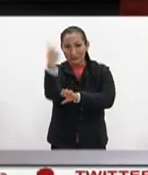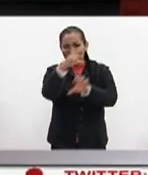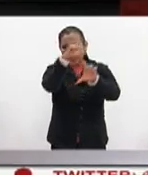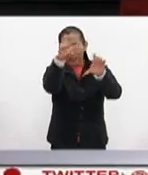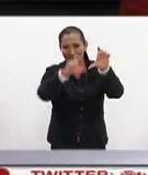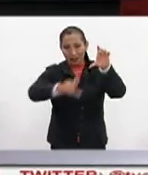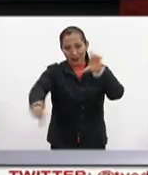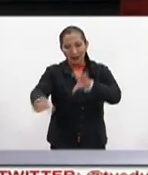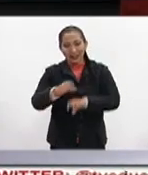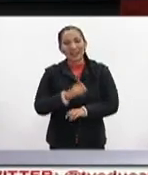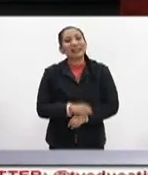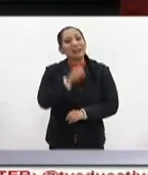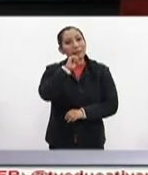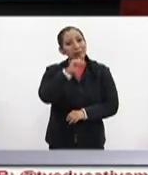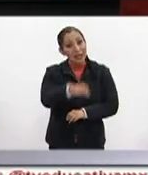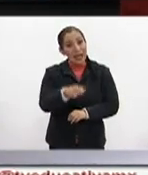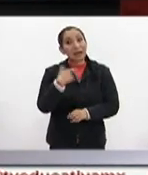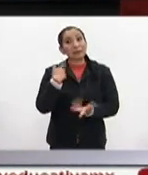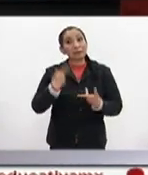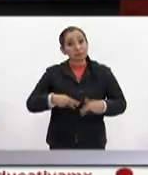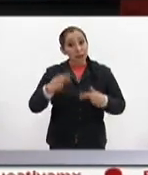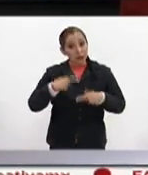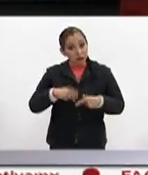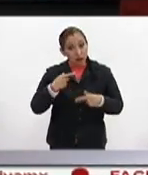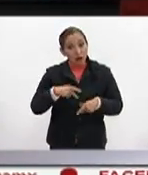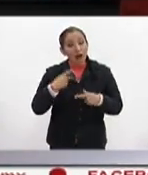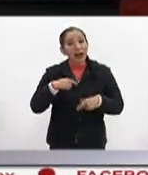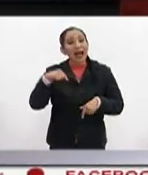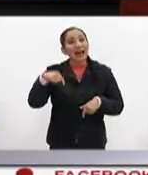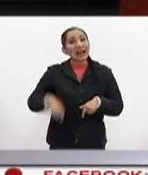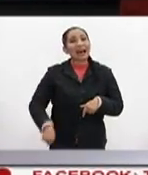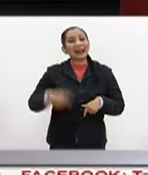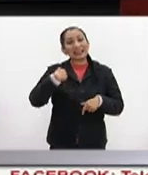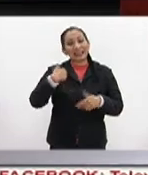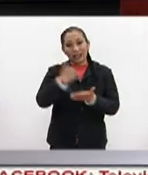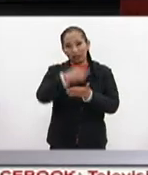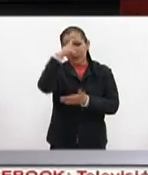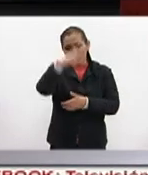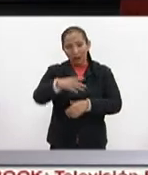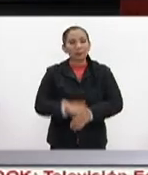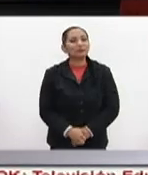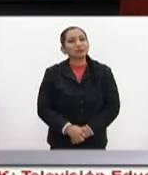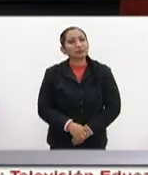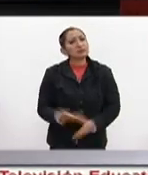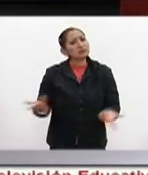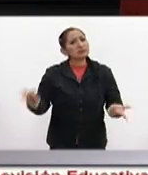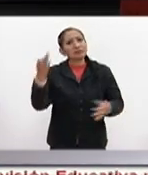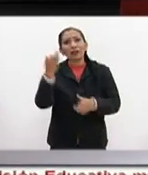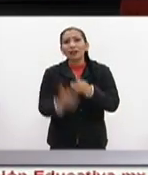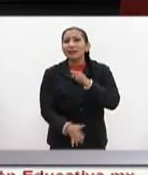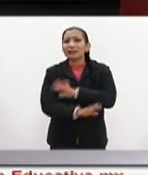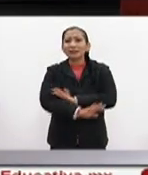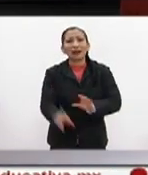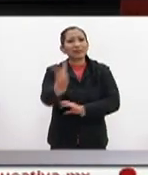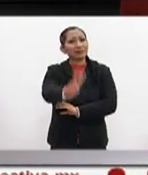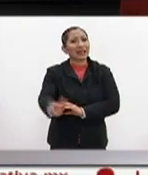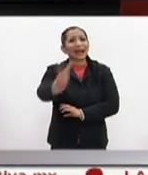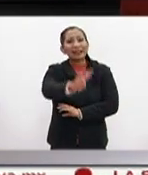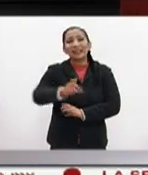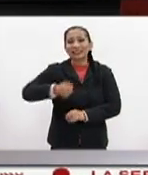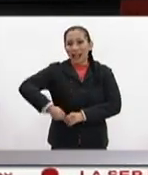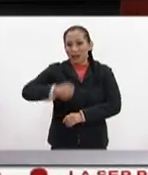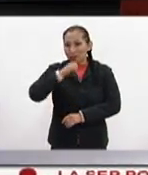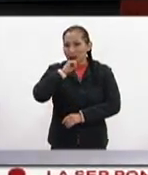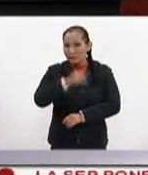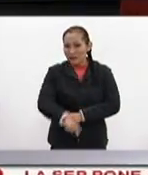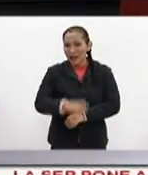República Mexicana y a quienes están también pues aquí en el Valle de México. Llegamos por fin al viernes y saludo con gusto,